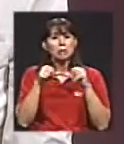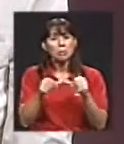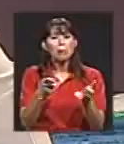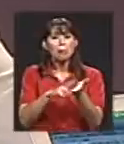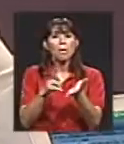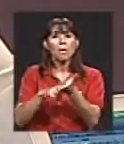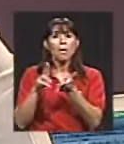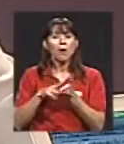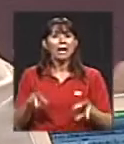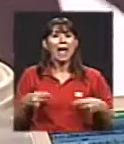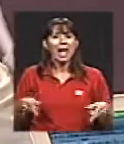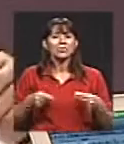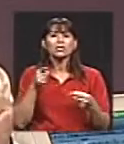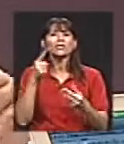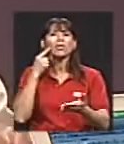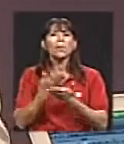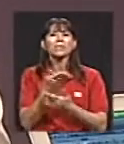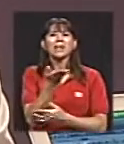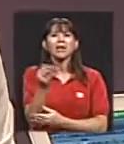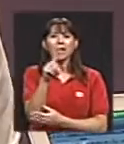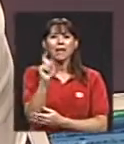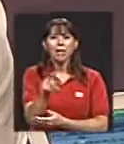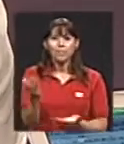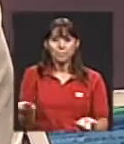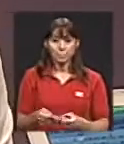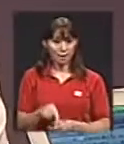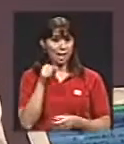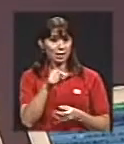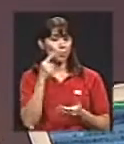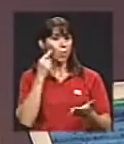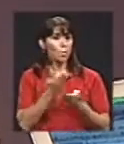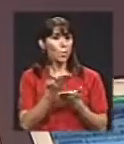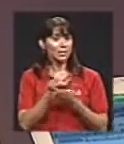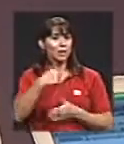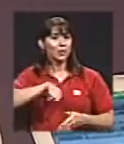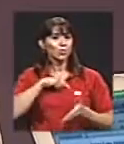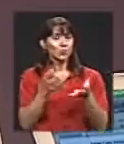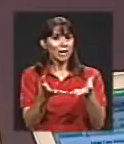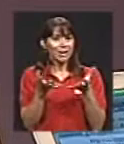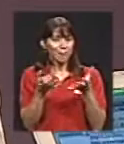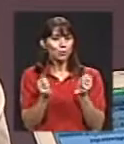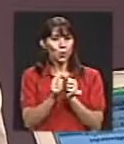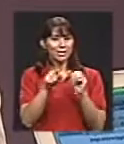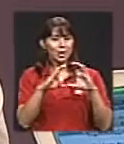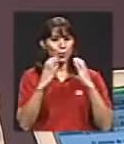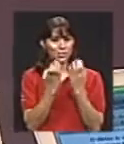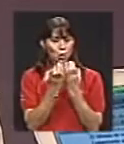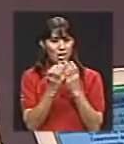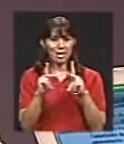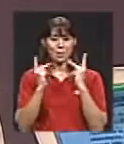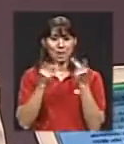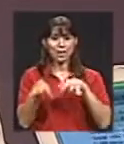que nos demuestra esto esto nos demuestra lo que nosotros queríamos con esta comisión y que nosotros del partido acción ciudadana